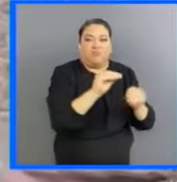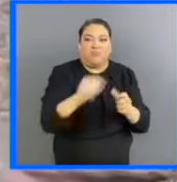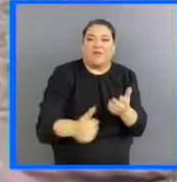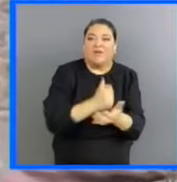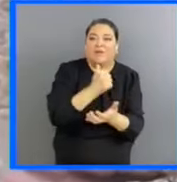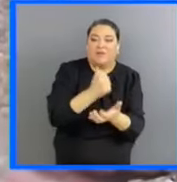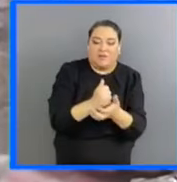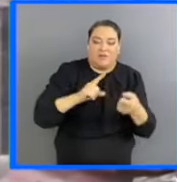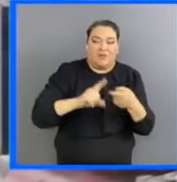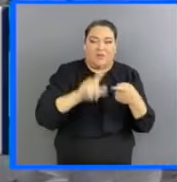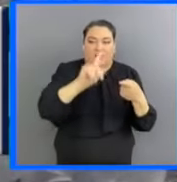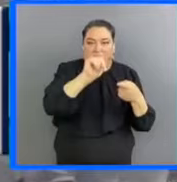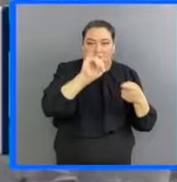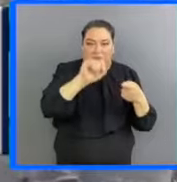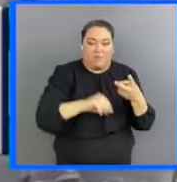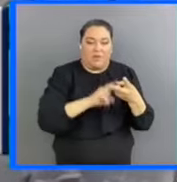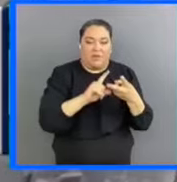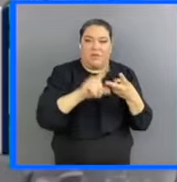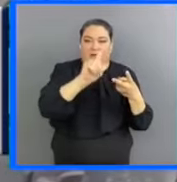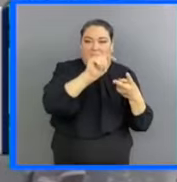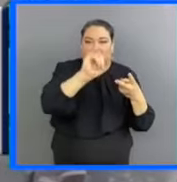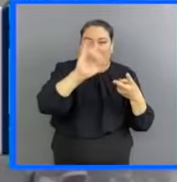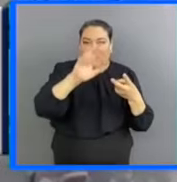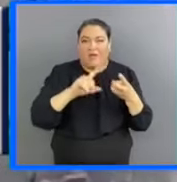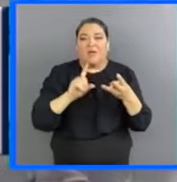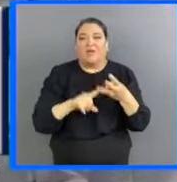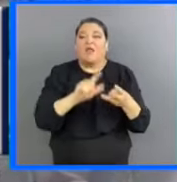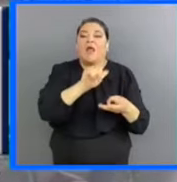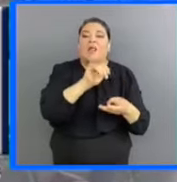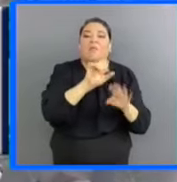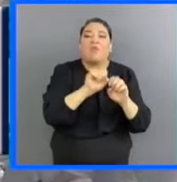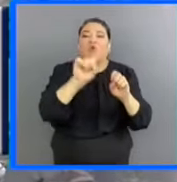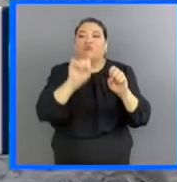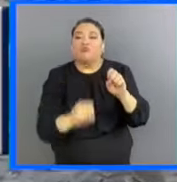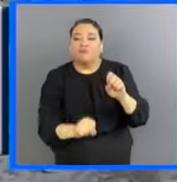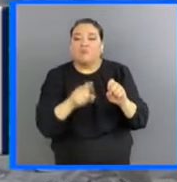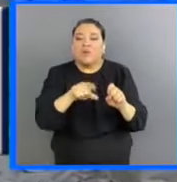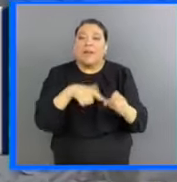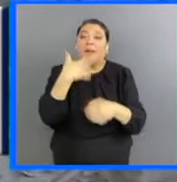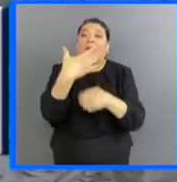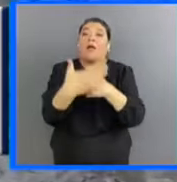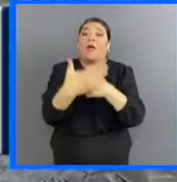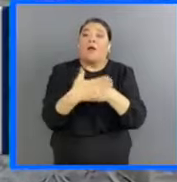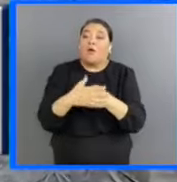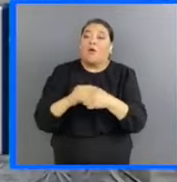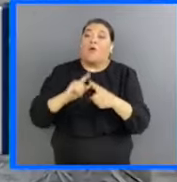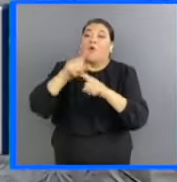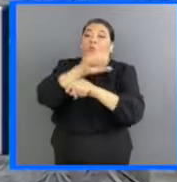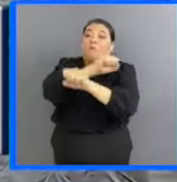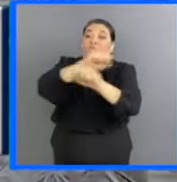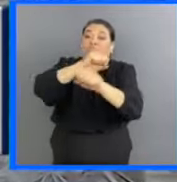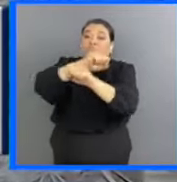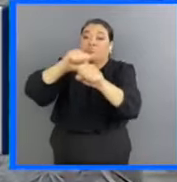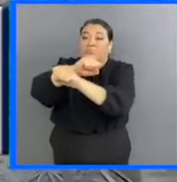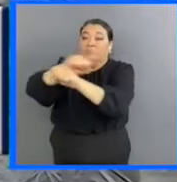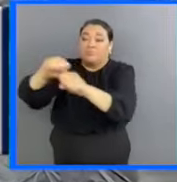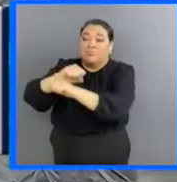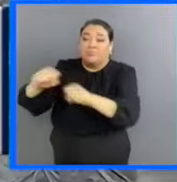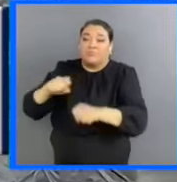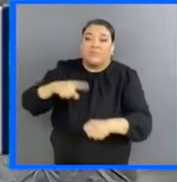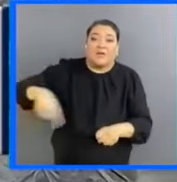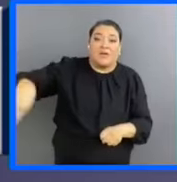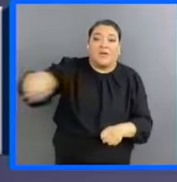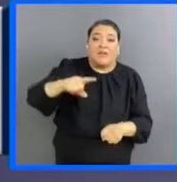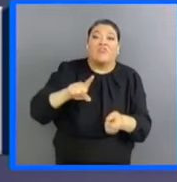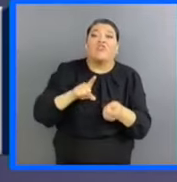y Tair Deba, al sur del Líbano, ya que prevé realizar bombardeos en edificios identificados como bases del